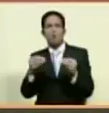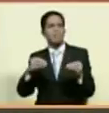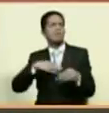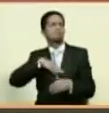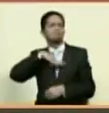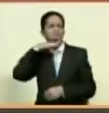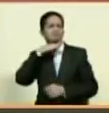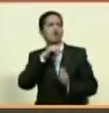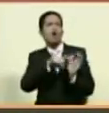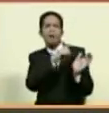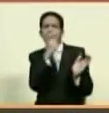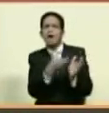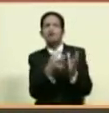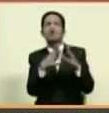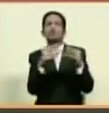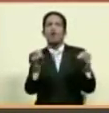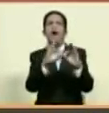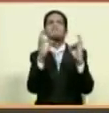familias venezolanas.